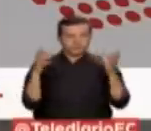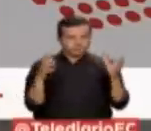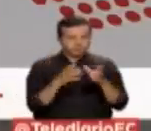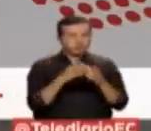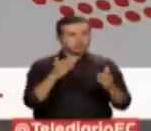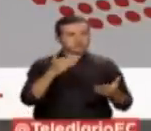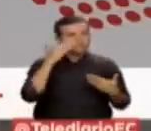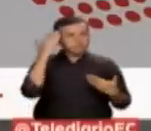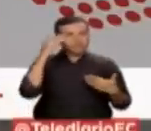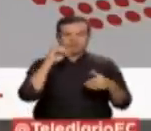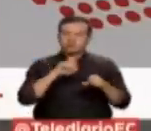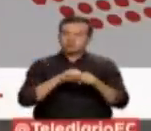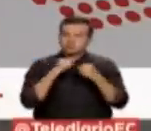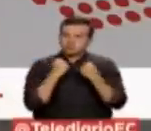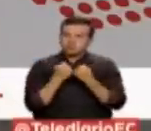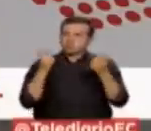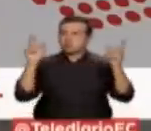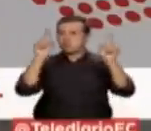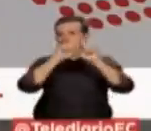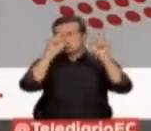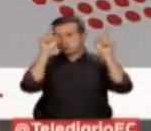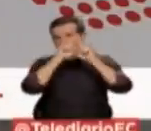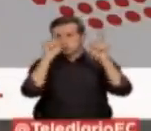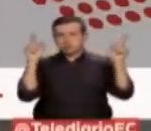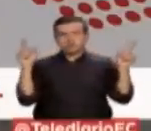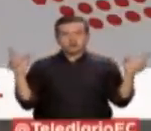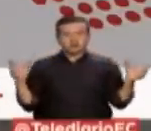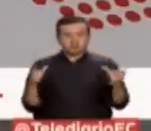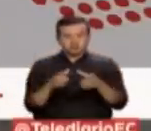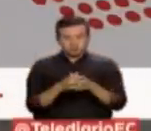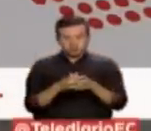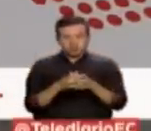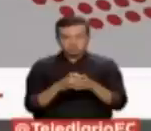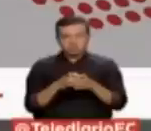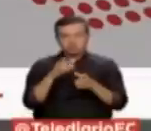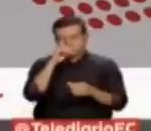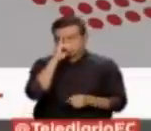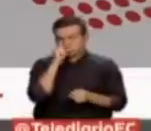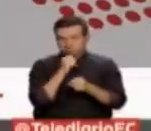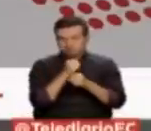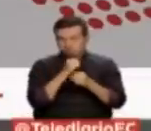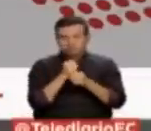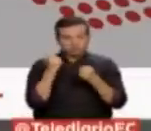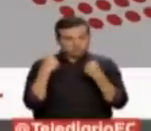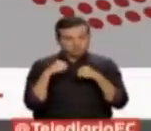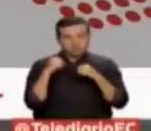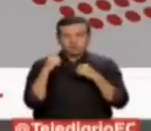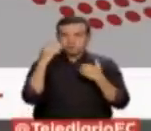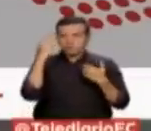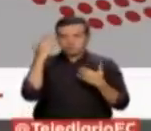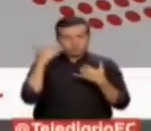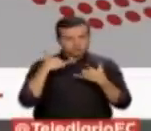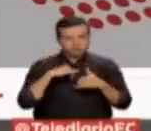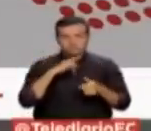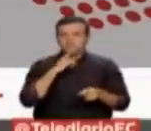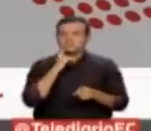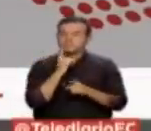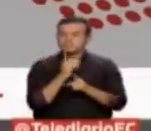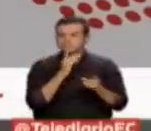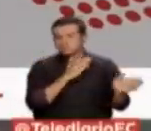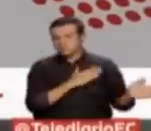políticos sociales empresariales gremiales Ese es el trabajo de la gestión de la política y lo vamos a seguir haciendo